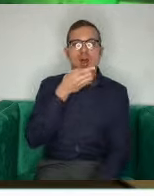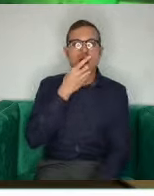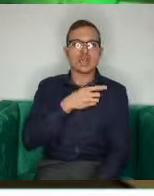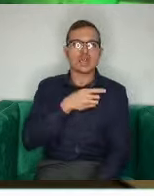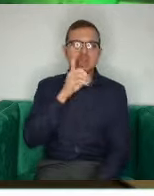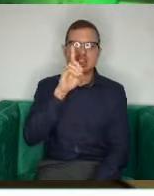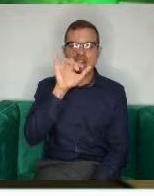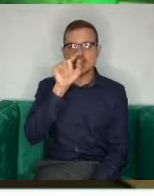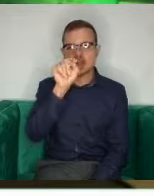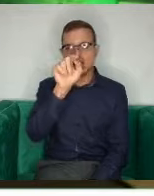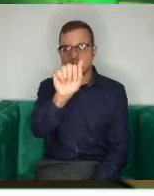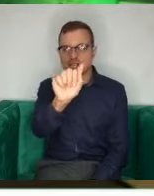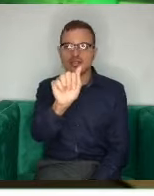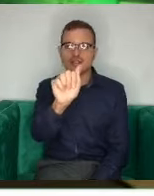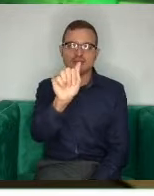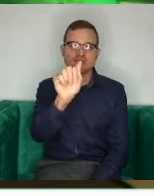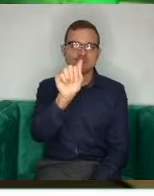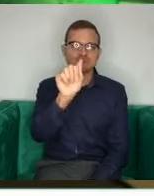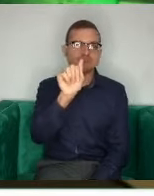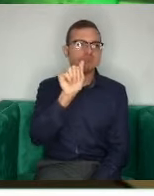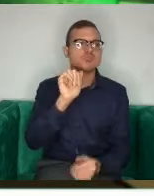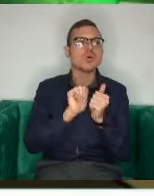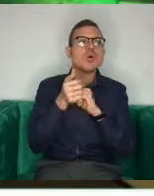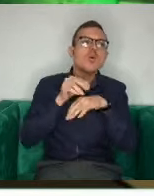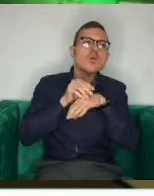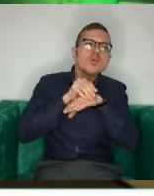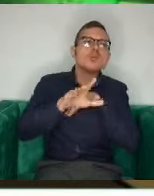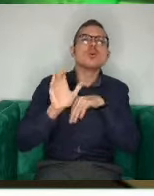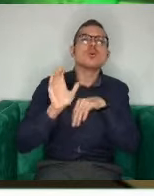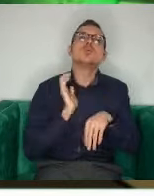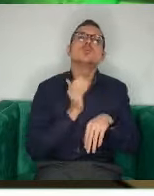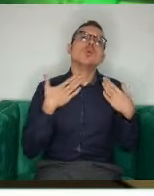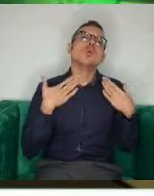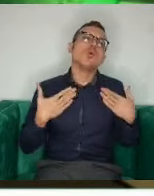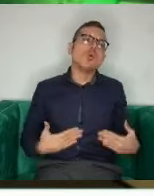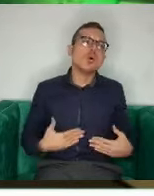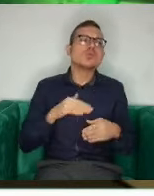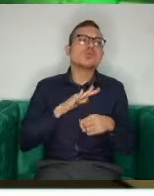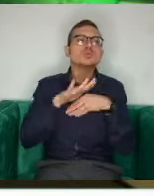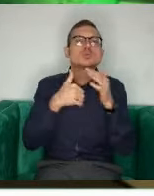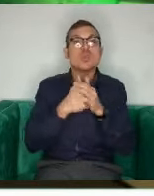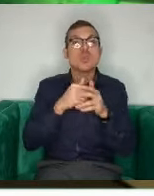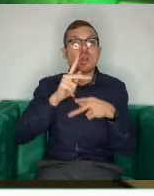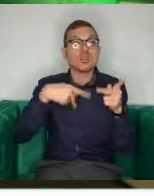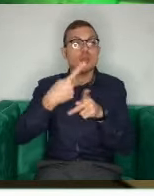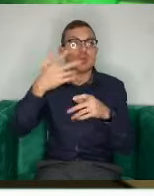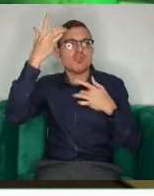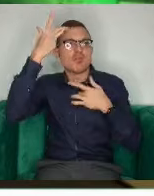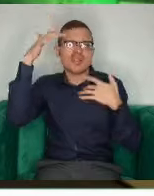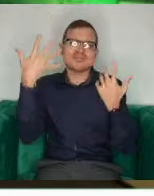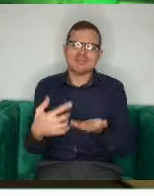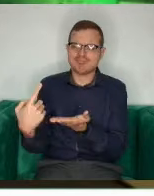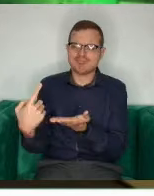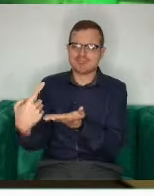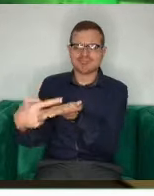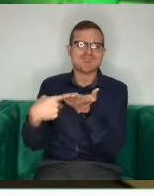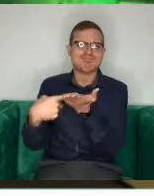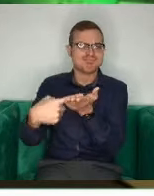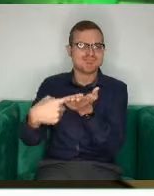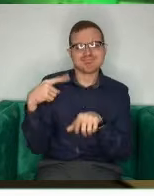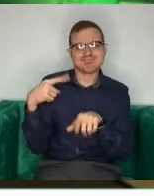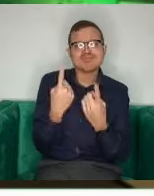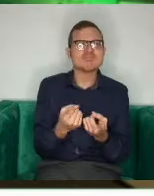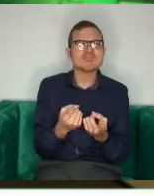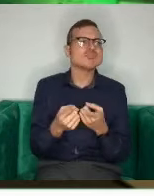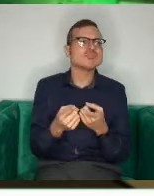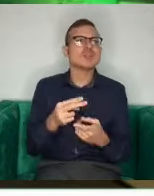en el sistema inmunológico de nosotros y todas estas condiciones que hemos estado discutiendo durante el día de hoy. La nutrición ha